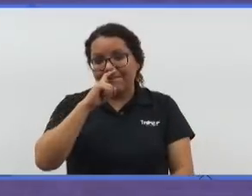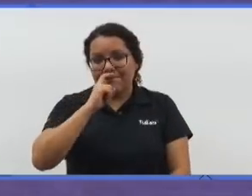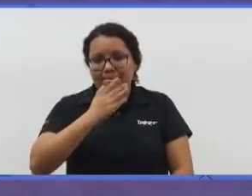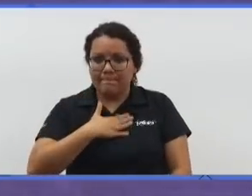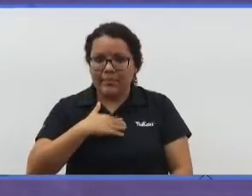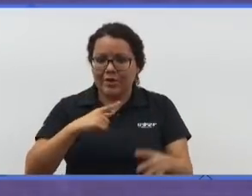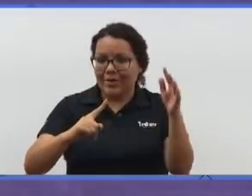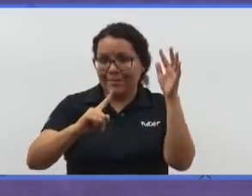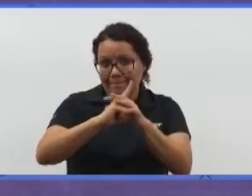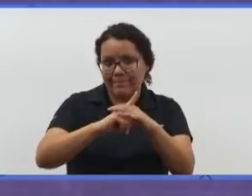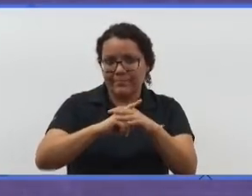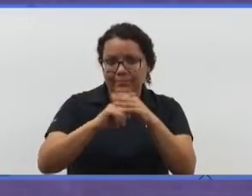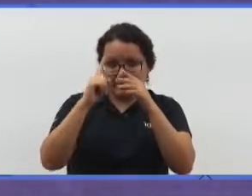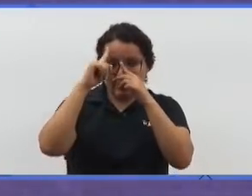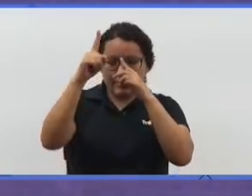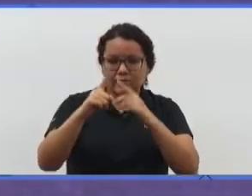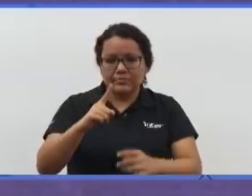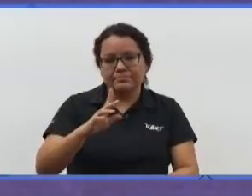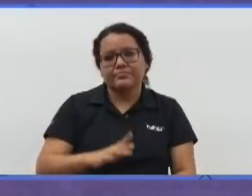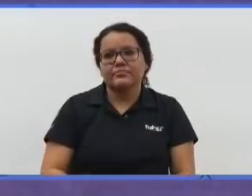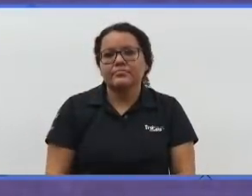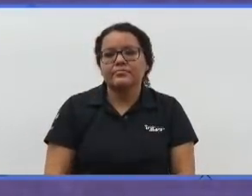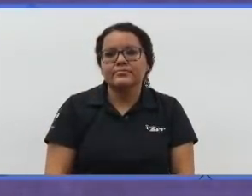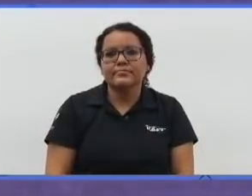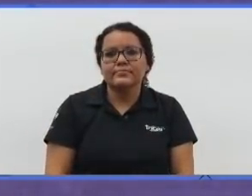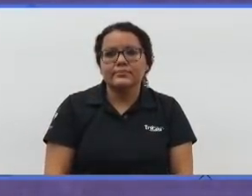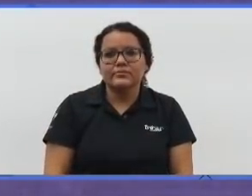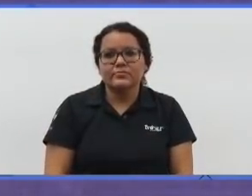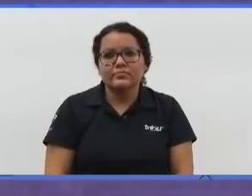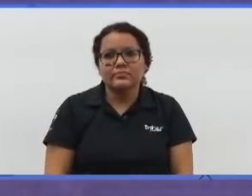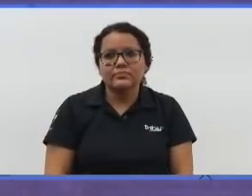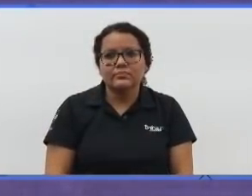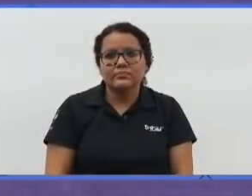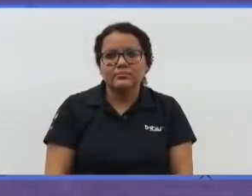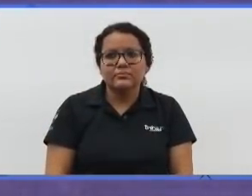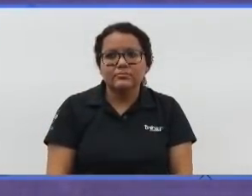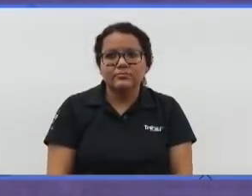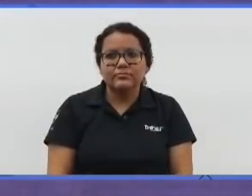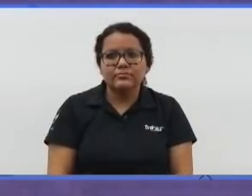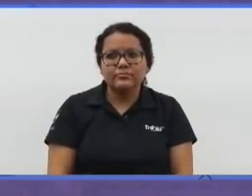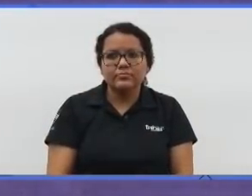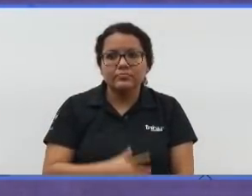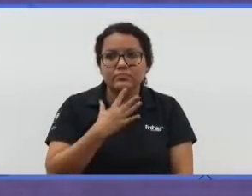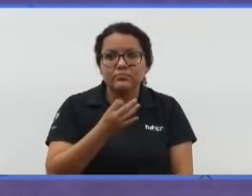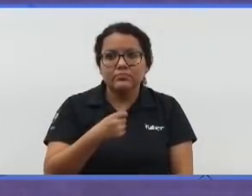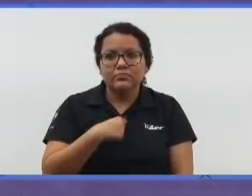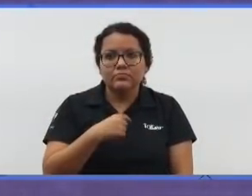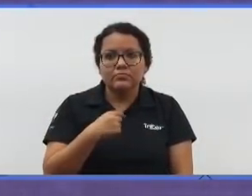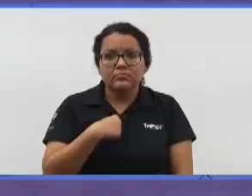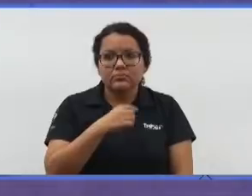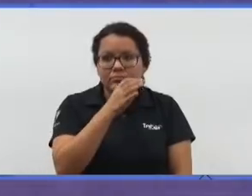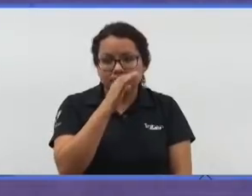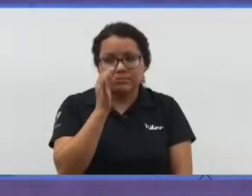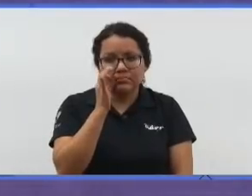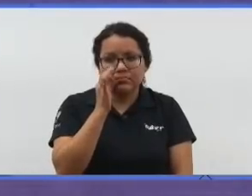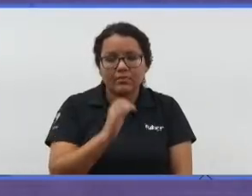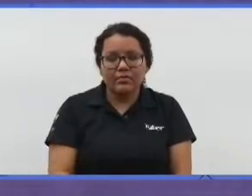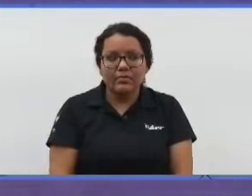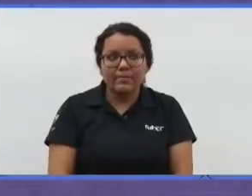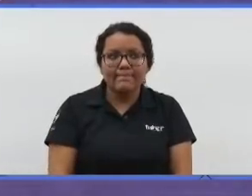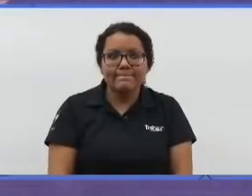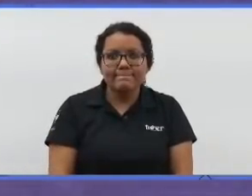aprendamos los que menos vienen son los que más chocan increíble pero lo que yo veo a